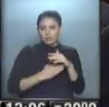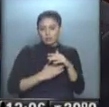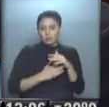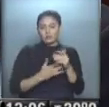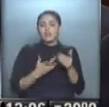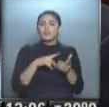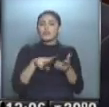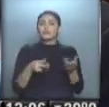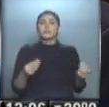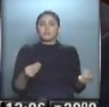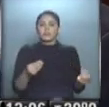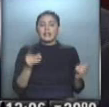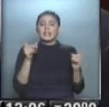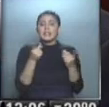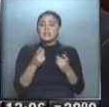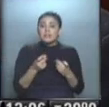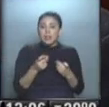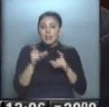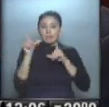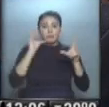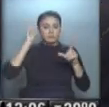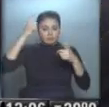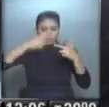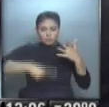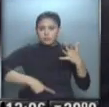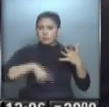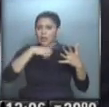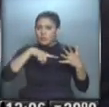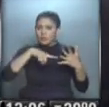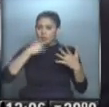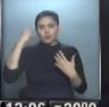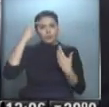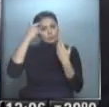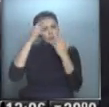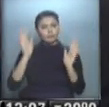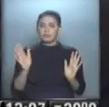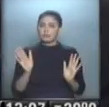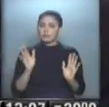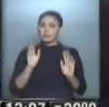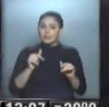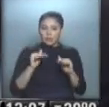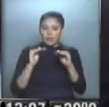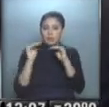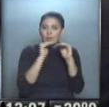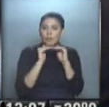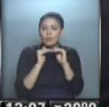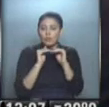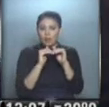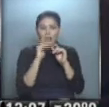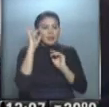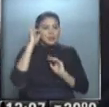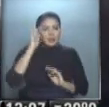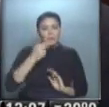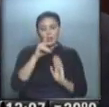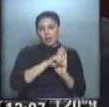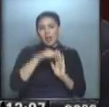ver con la necesidad de que los medios que la ley utilice sean razonables y guarden proporción con el fin que esas leyes buscan. Acá